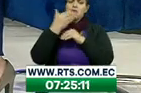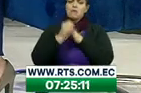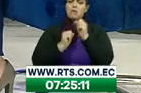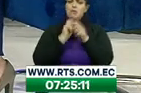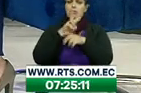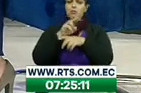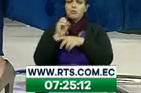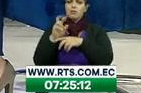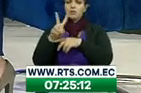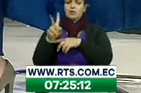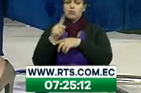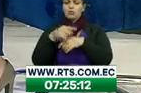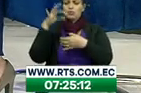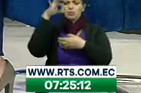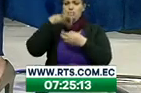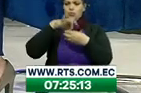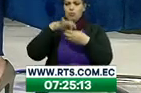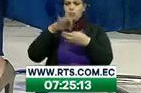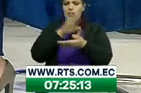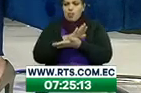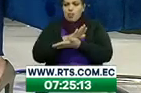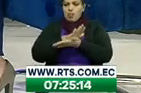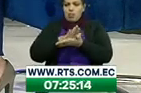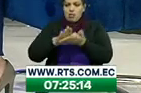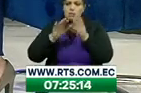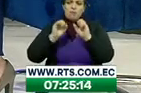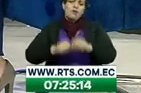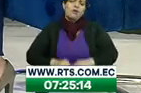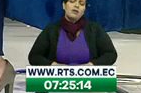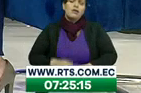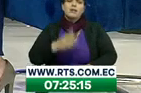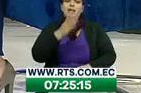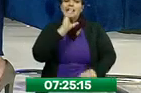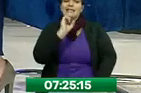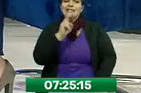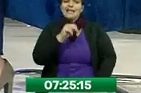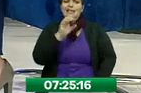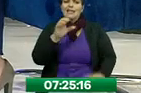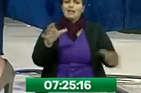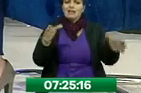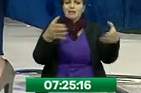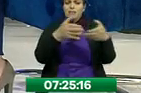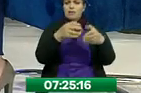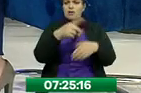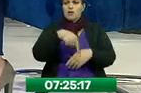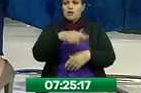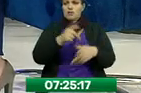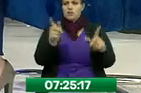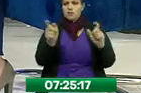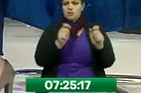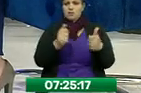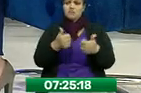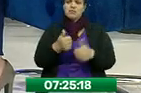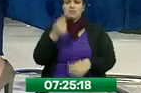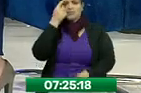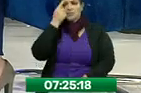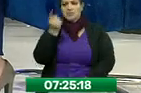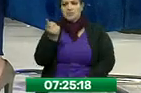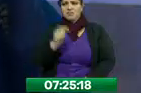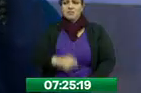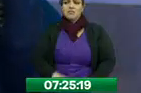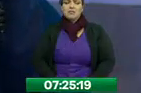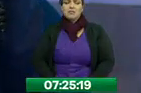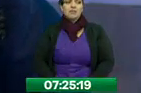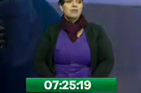importante, tal y como está configurado el Consejo Nacional Electoral, ¿lo garantiza también? Si usted lo compara con el pasado, donde